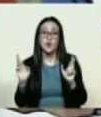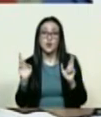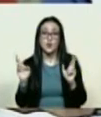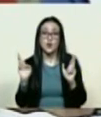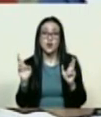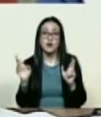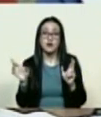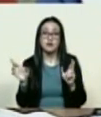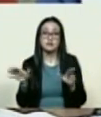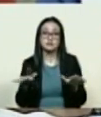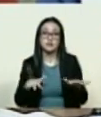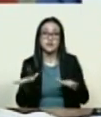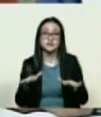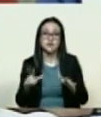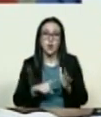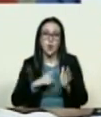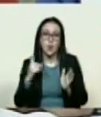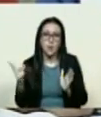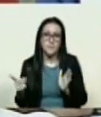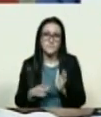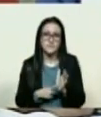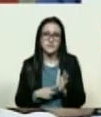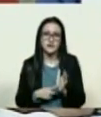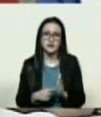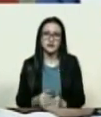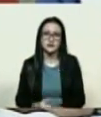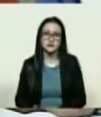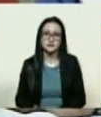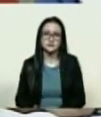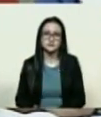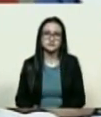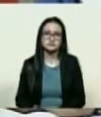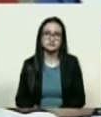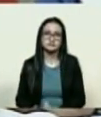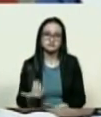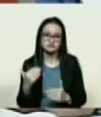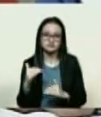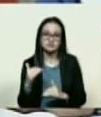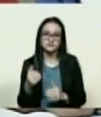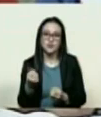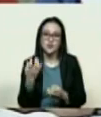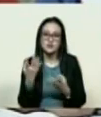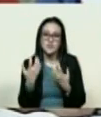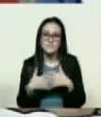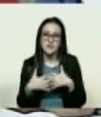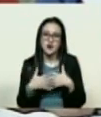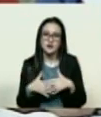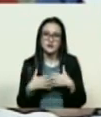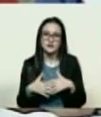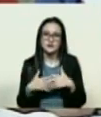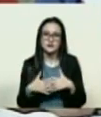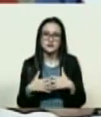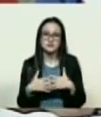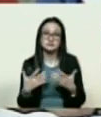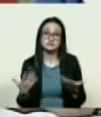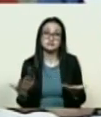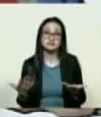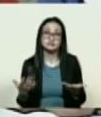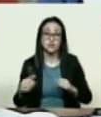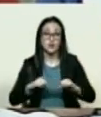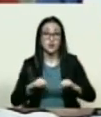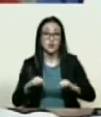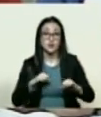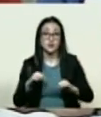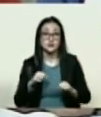una movilización completa, con la limitante de la cantidad de máquinas que pudiéramos tener, pero eso nos pone a nosotros en